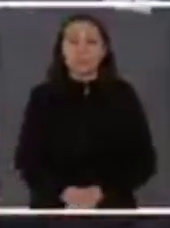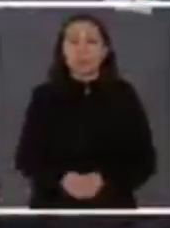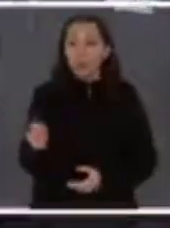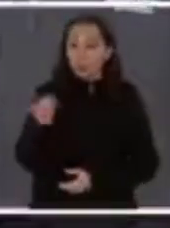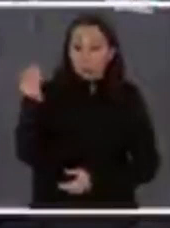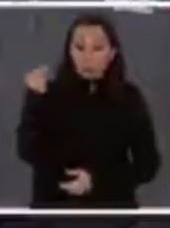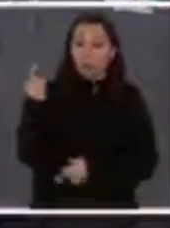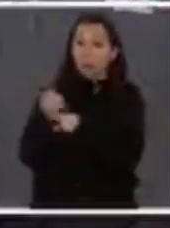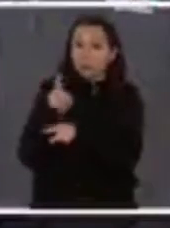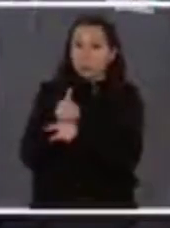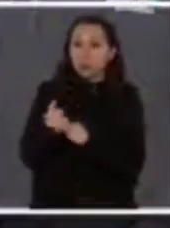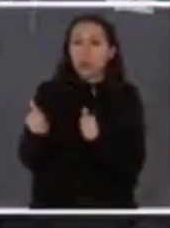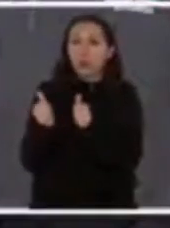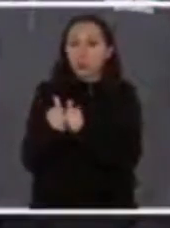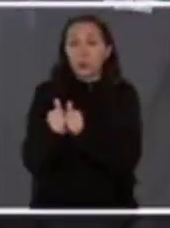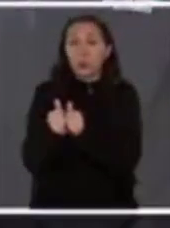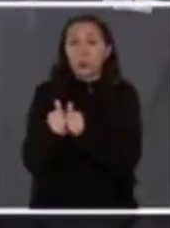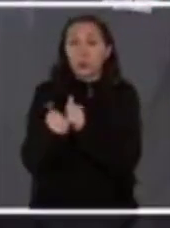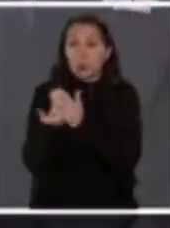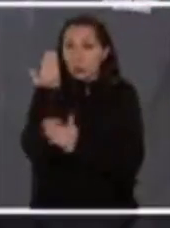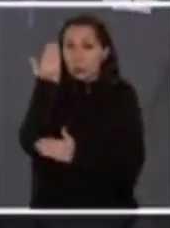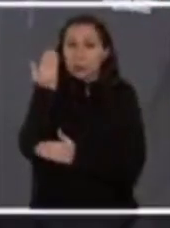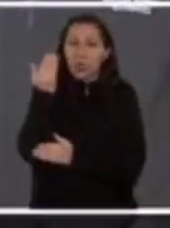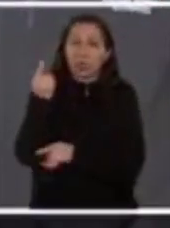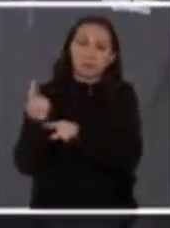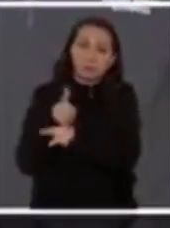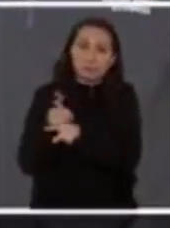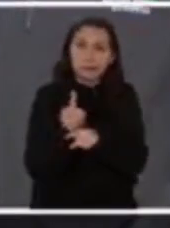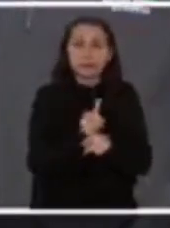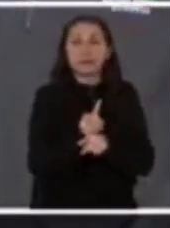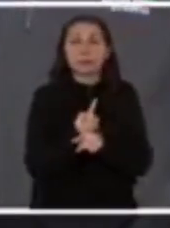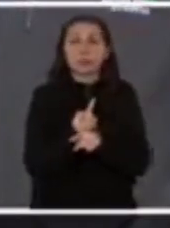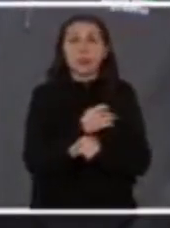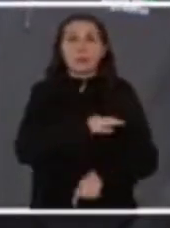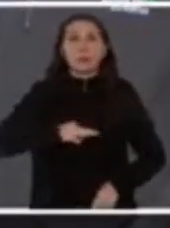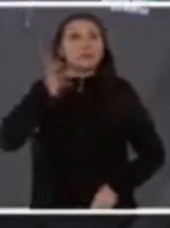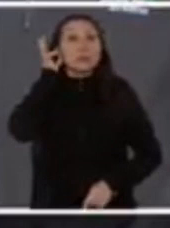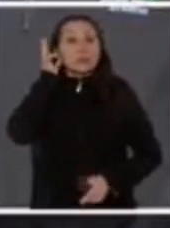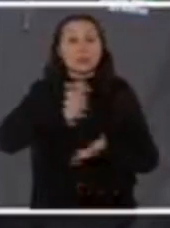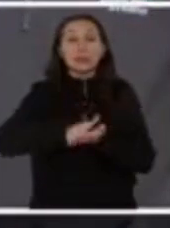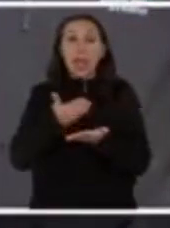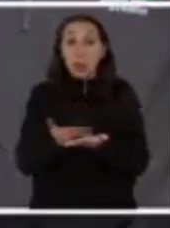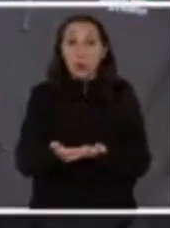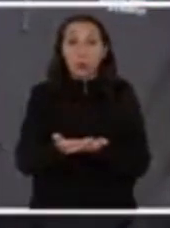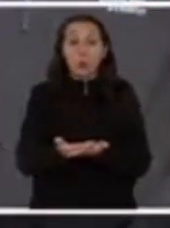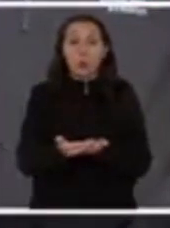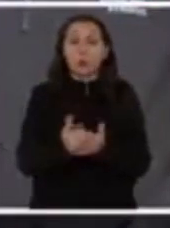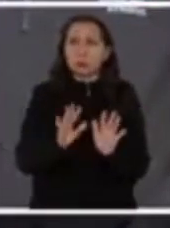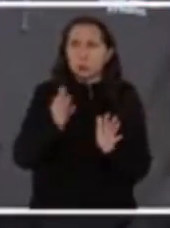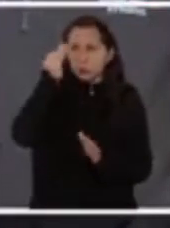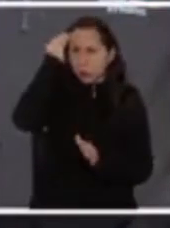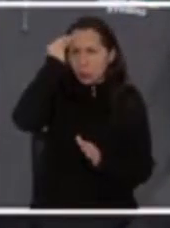Acabo de hablar, estaba hablando durante la mañana con la ministra de Salud, que estaba, si mal